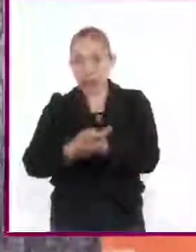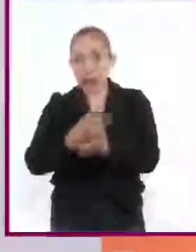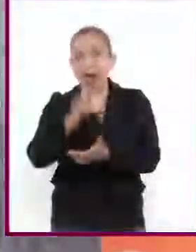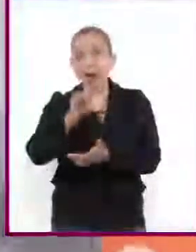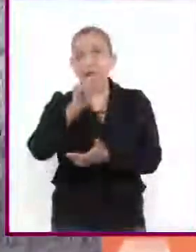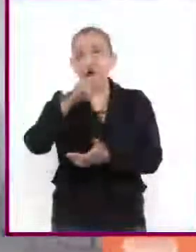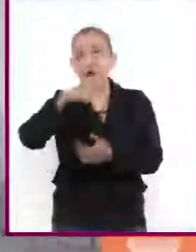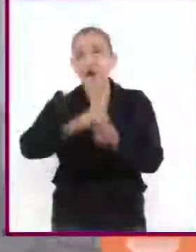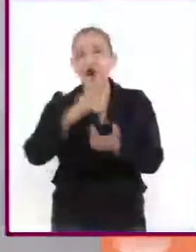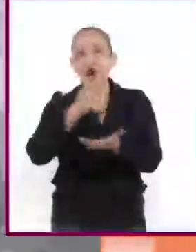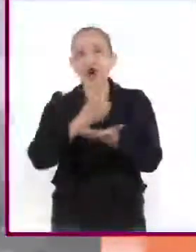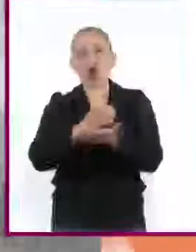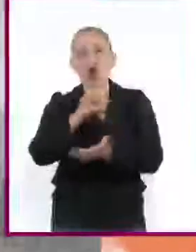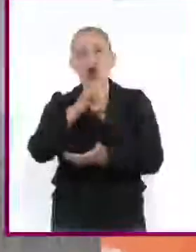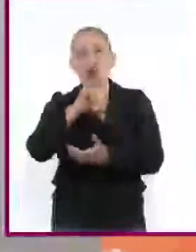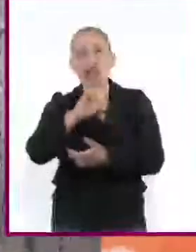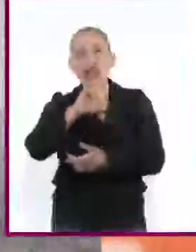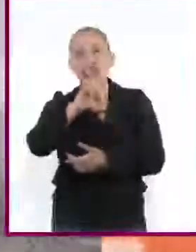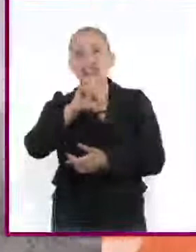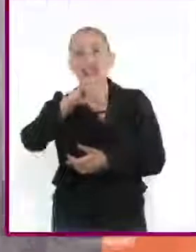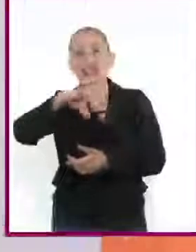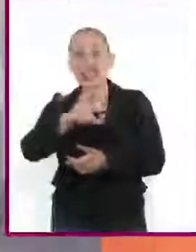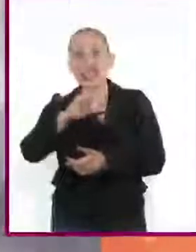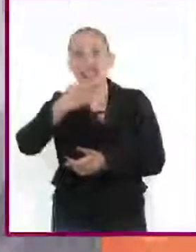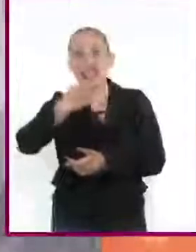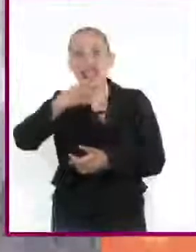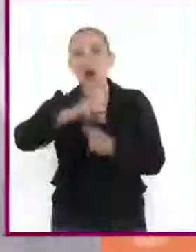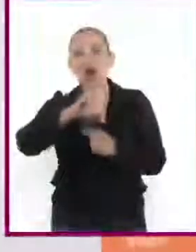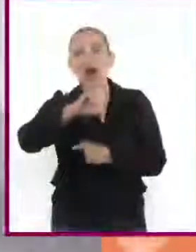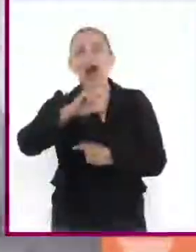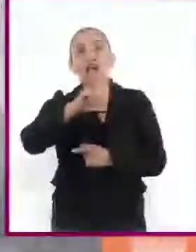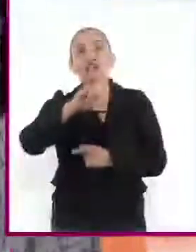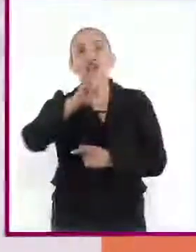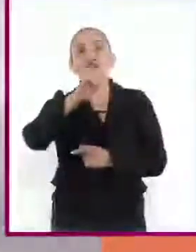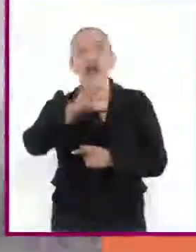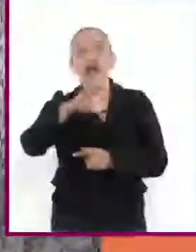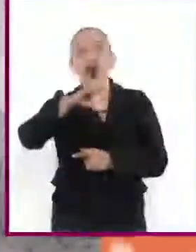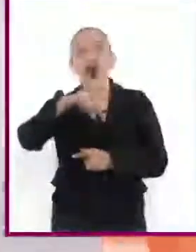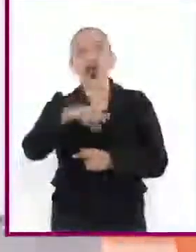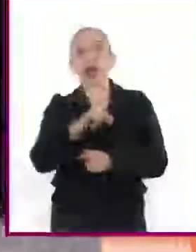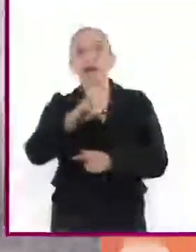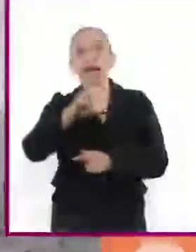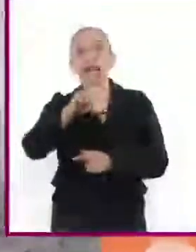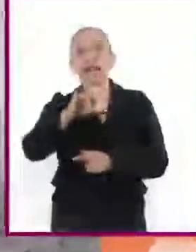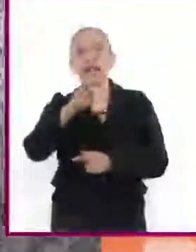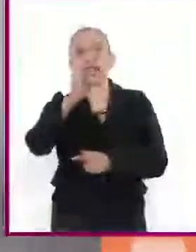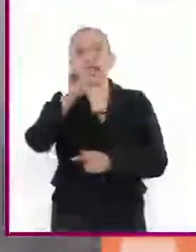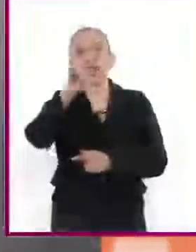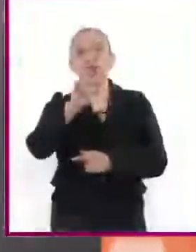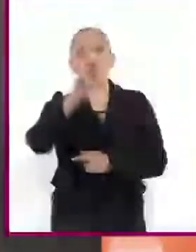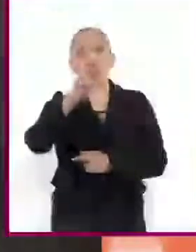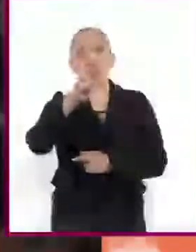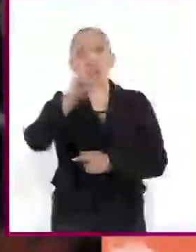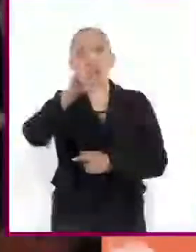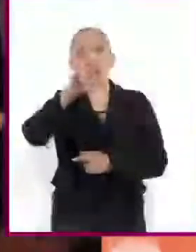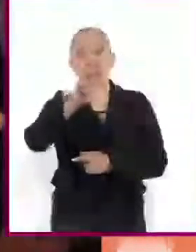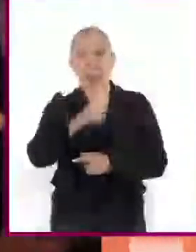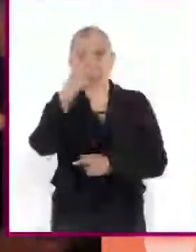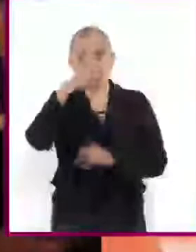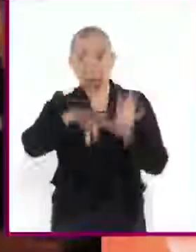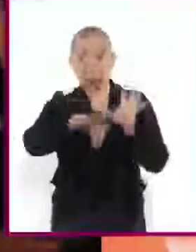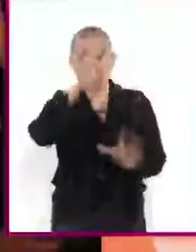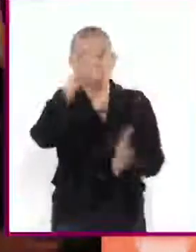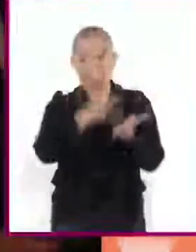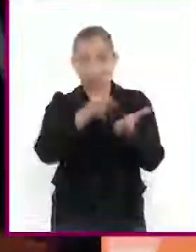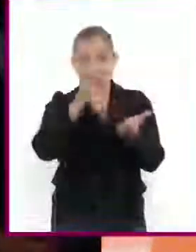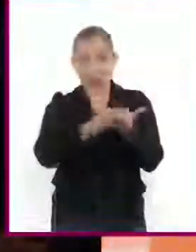plomo, cobre, zinc, hierro, azufre, coque, barita y fluorita. Para obtener metales